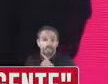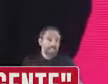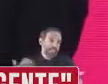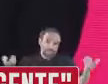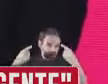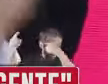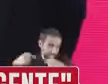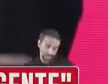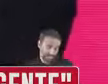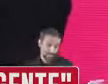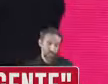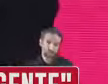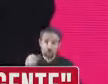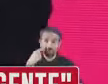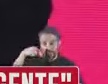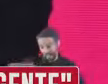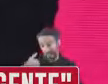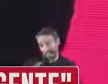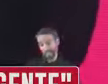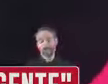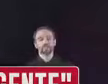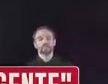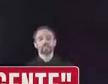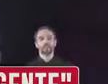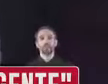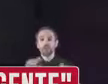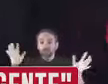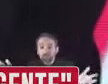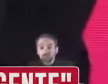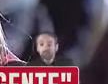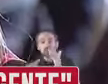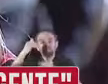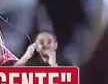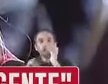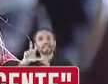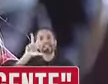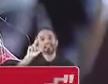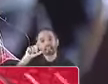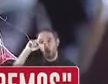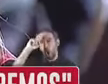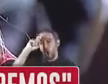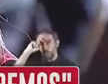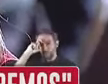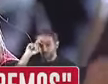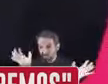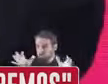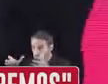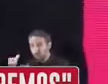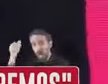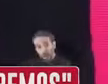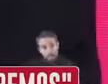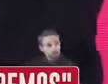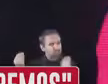chino ni yo soy china somos todos argentinos pero se levantaron 30 hospitales portátiles y en la provincia de buenos